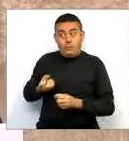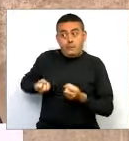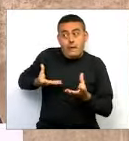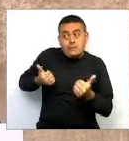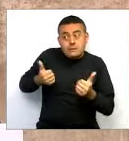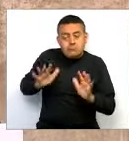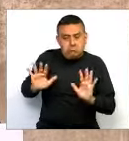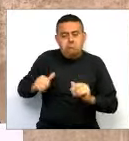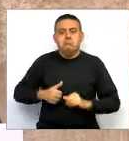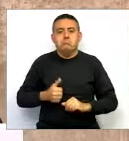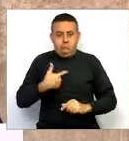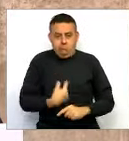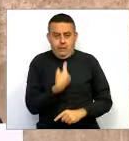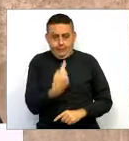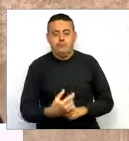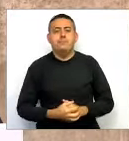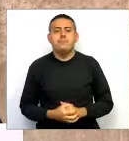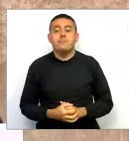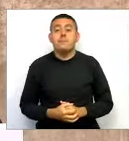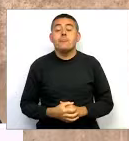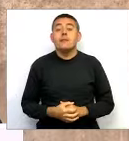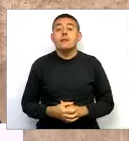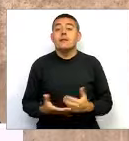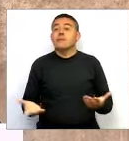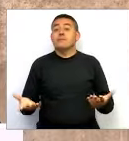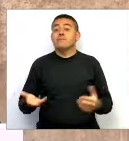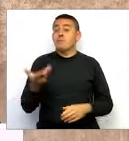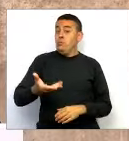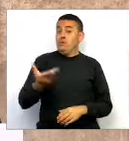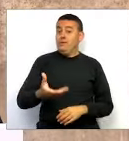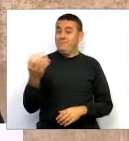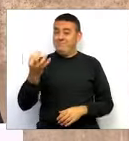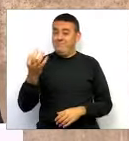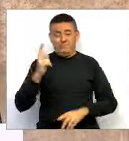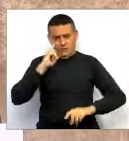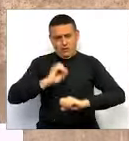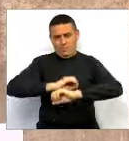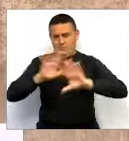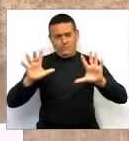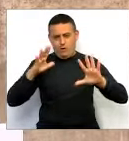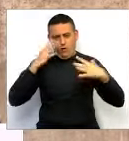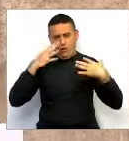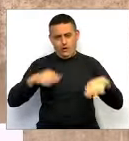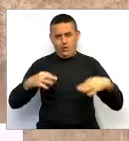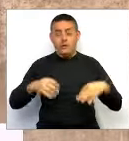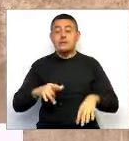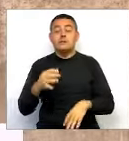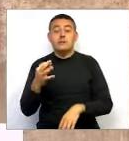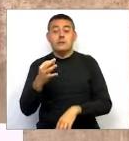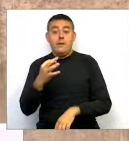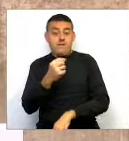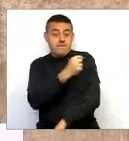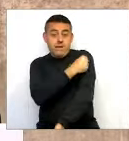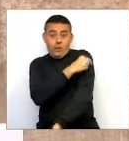el que es evident es que a medida que avance la vacunación hay más protección y el que está claro